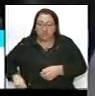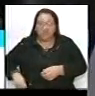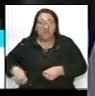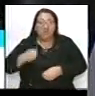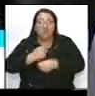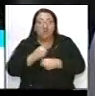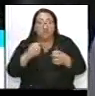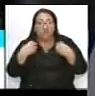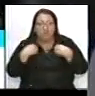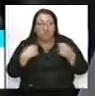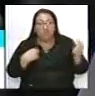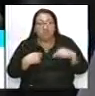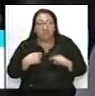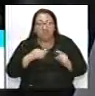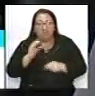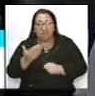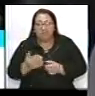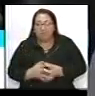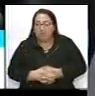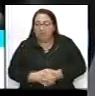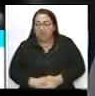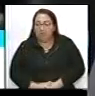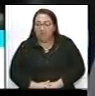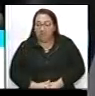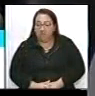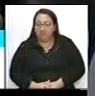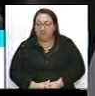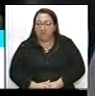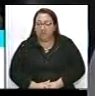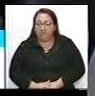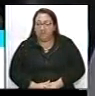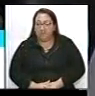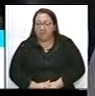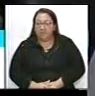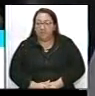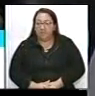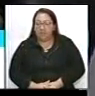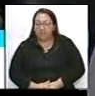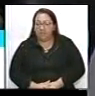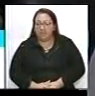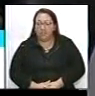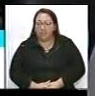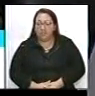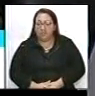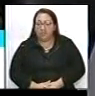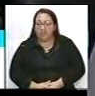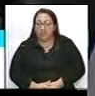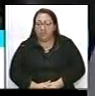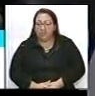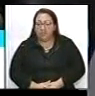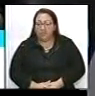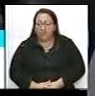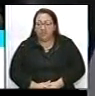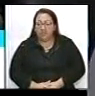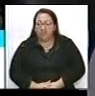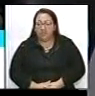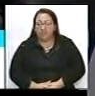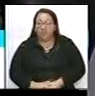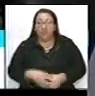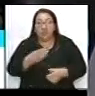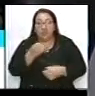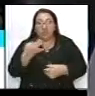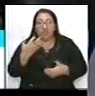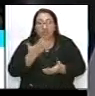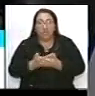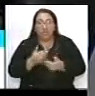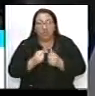despacho, que no venga, entonces hay varios indicios, presidenta, en relación